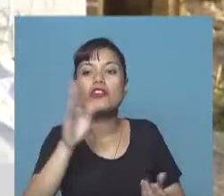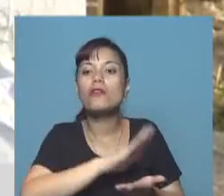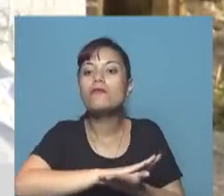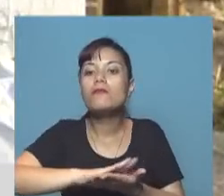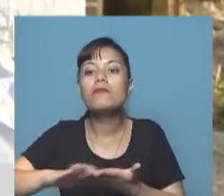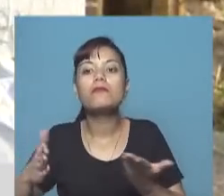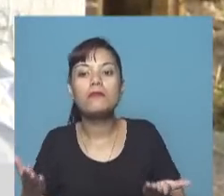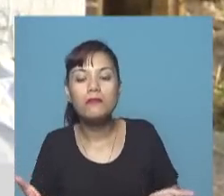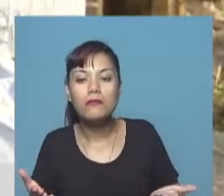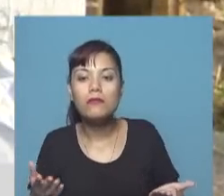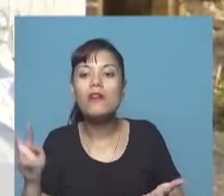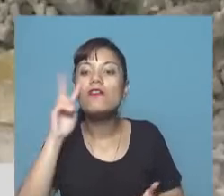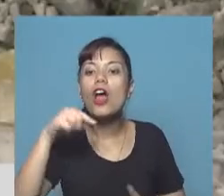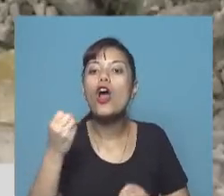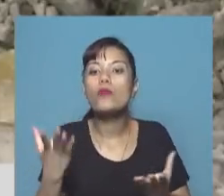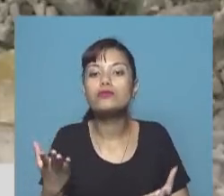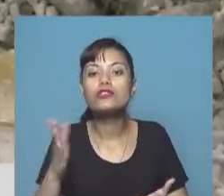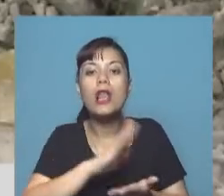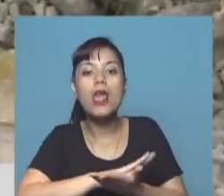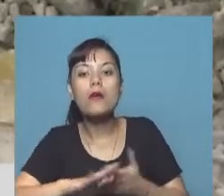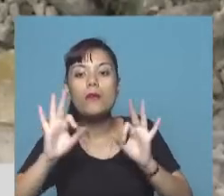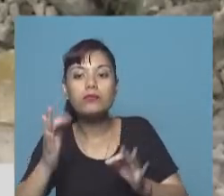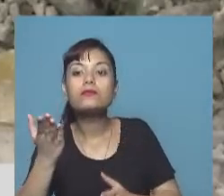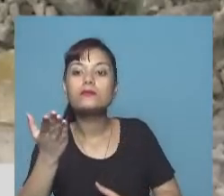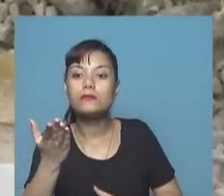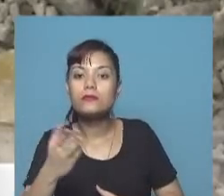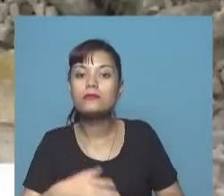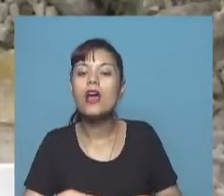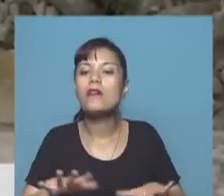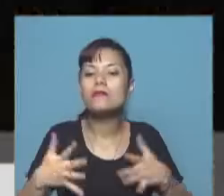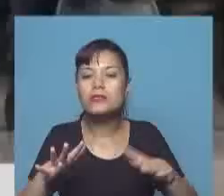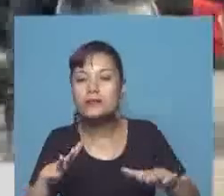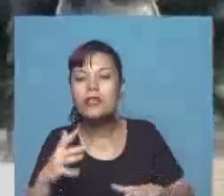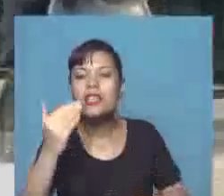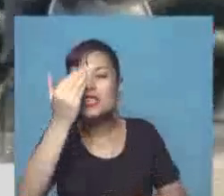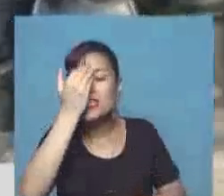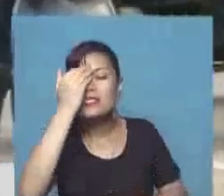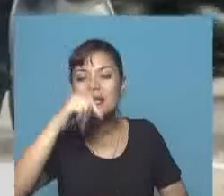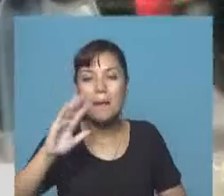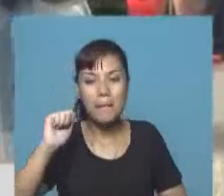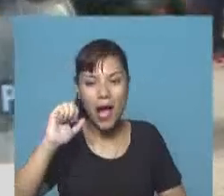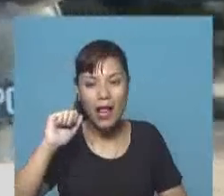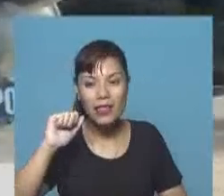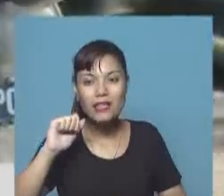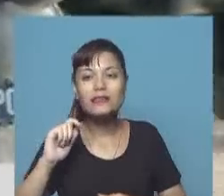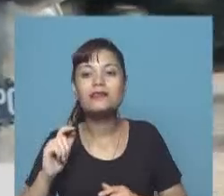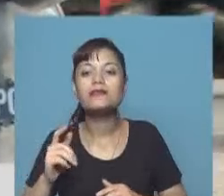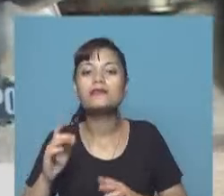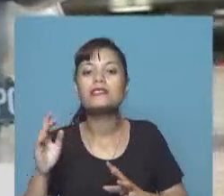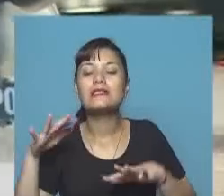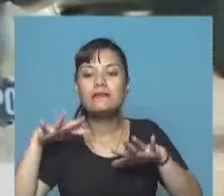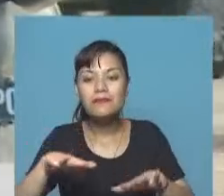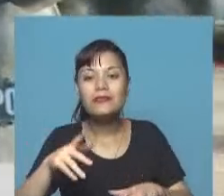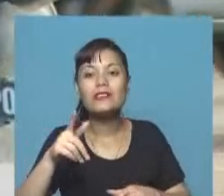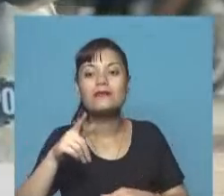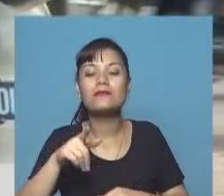está. Fíjate ahora cómo está, está todo limpio ahora. Aproximadamente a las 15 de este martes, se incrementó la tensión con